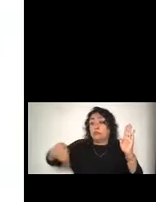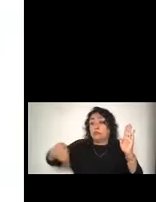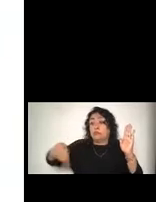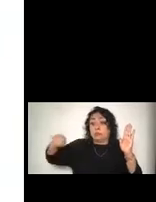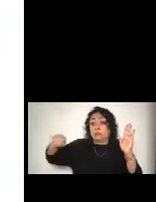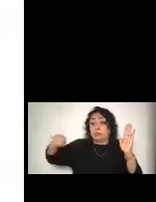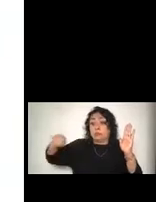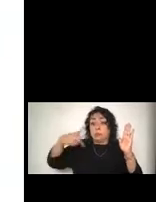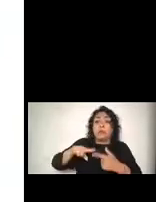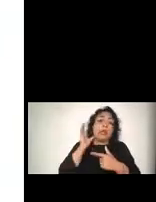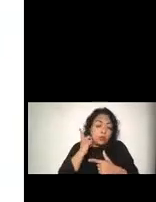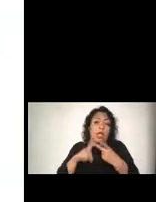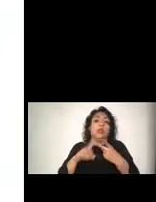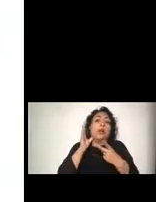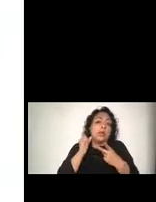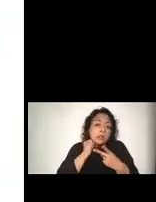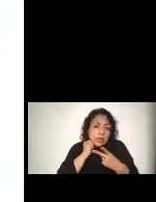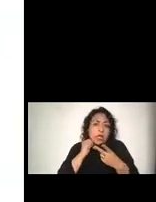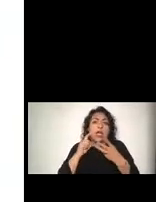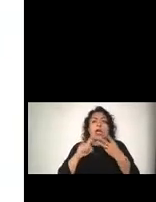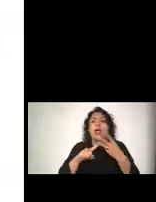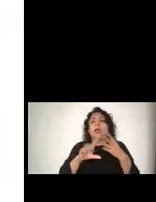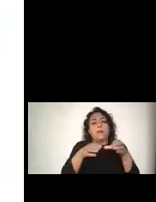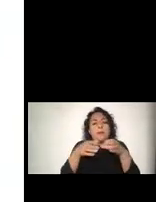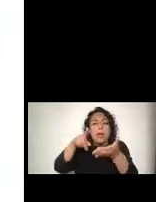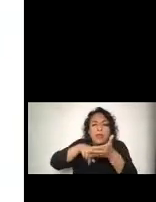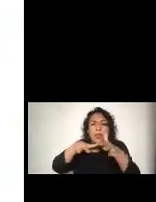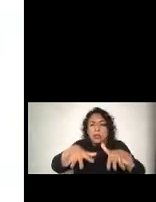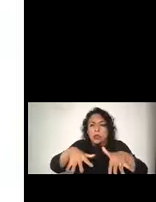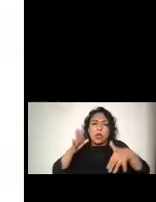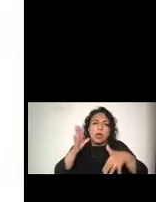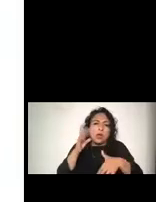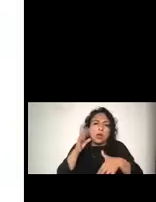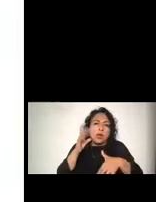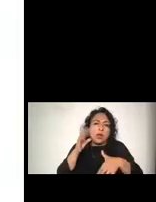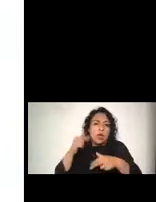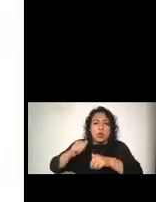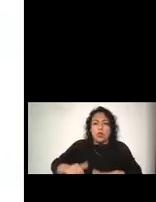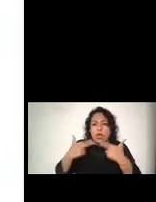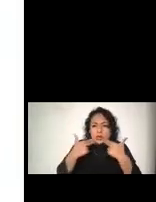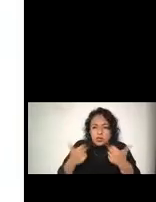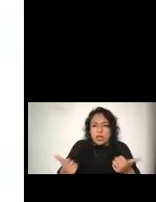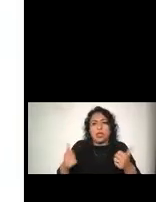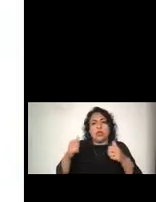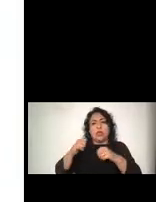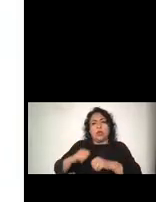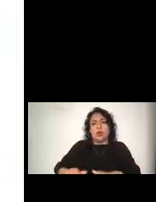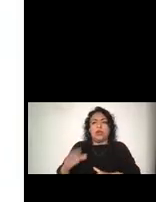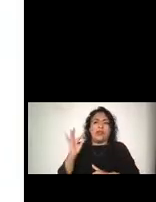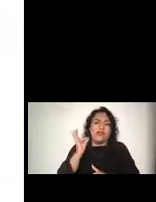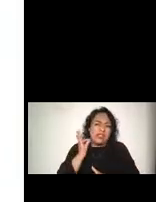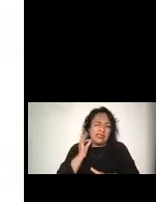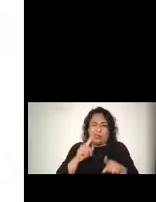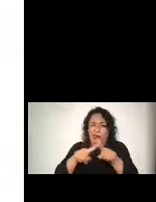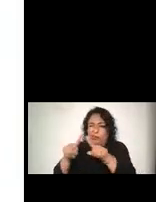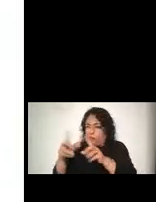Congreso, de la Unión de Cámara de Diputados, del Senado, con todas las fracciones parlamentarias, con la autoridad hacendaria, con la